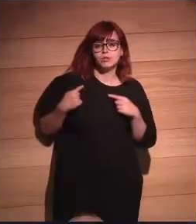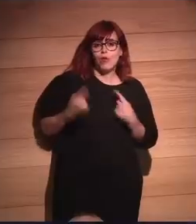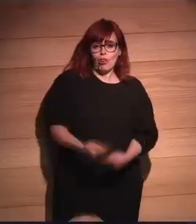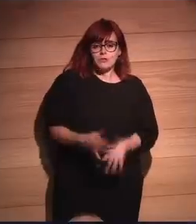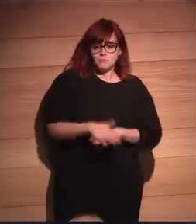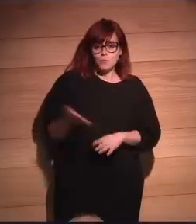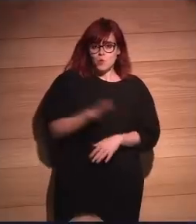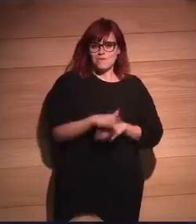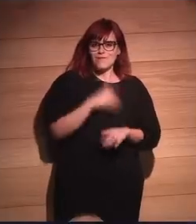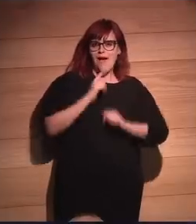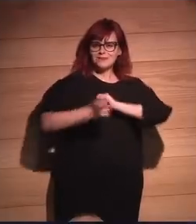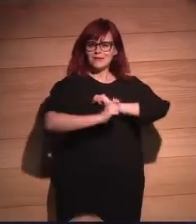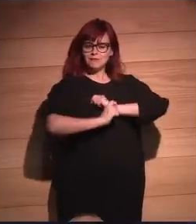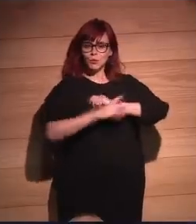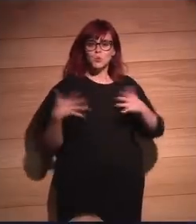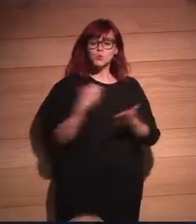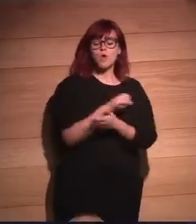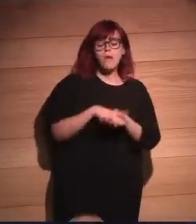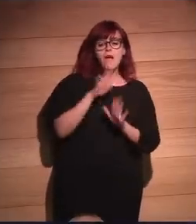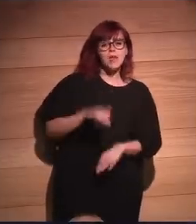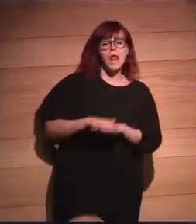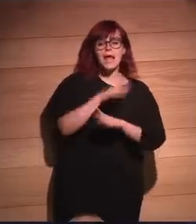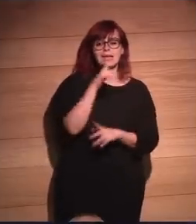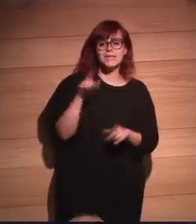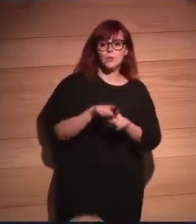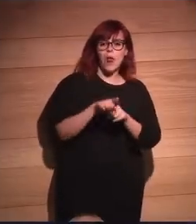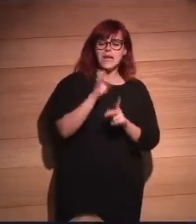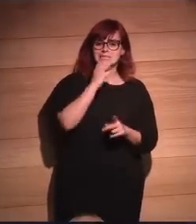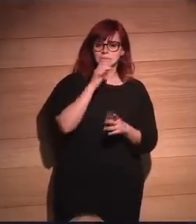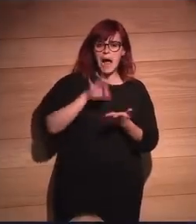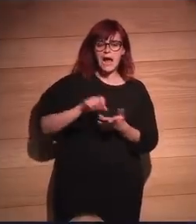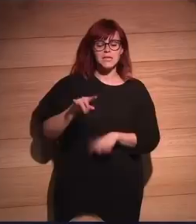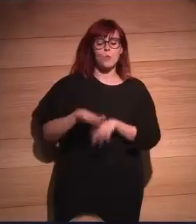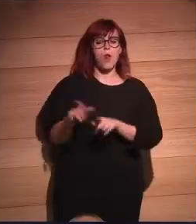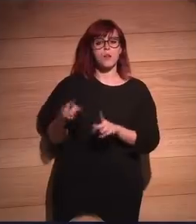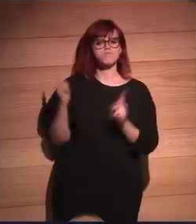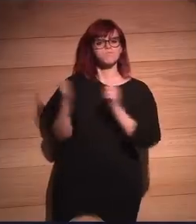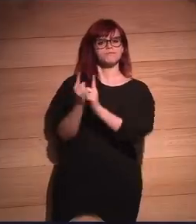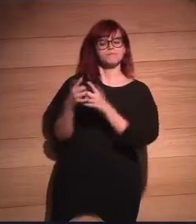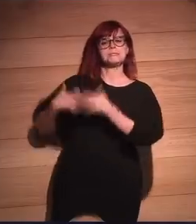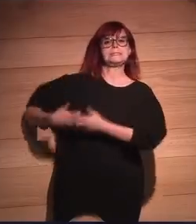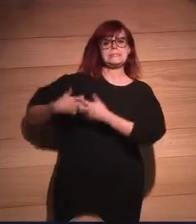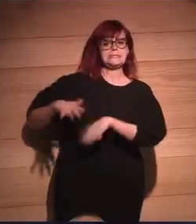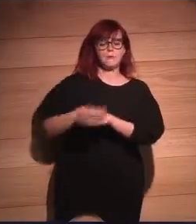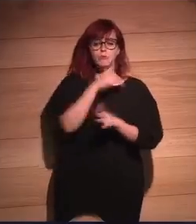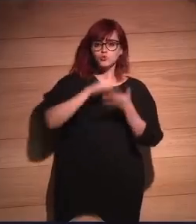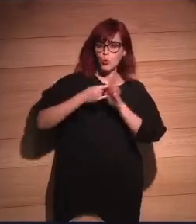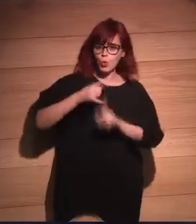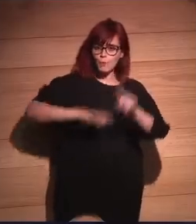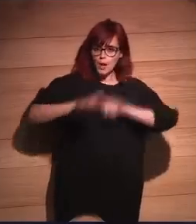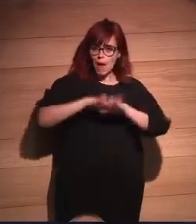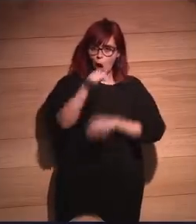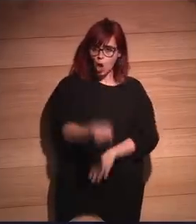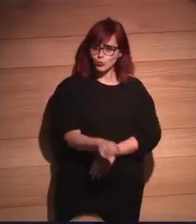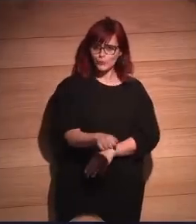la táctica. Los tácticos eran, en la antigua Esparta, los maestros de la lucha cuerpo a cuerpo. Está muy bien solucionar el problema